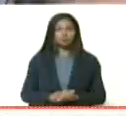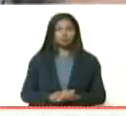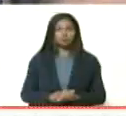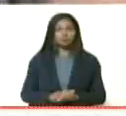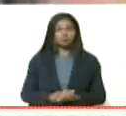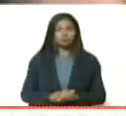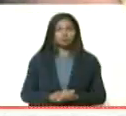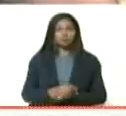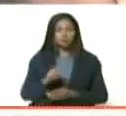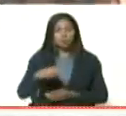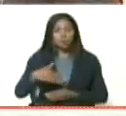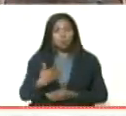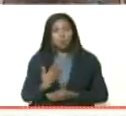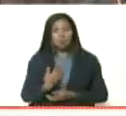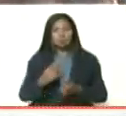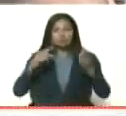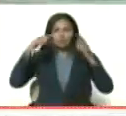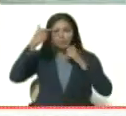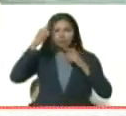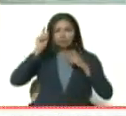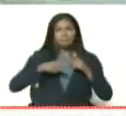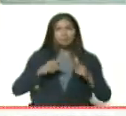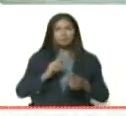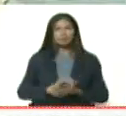Porque usted puede ser chavista,